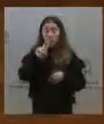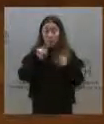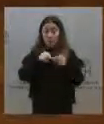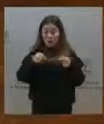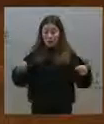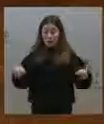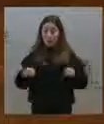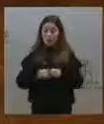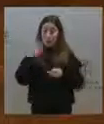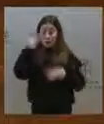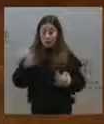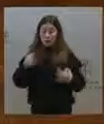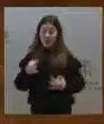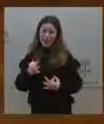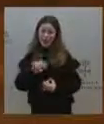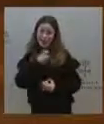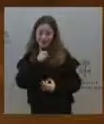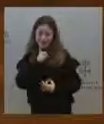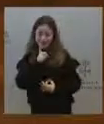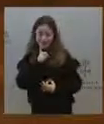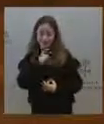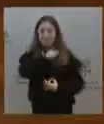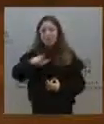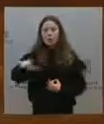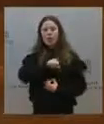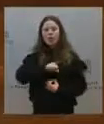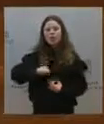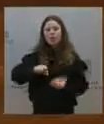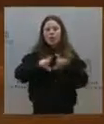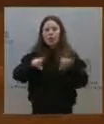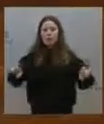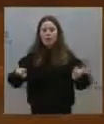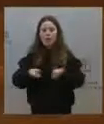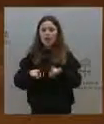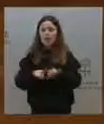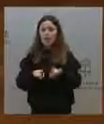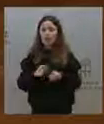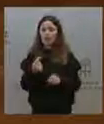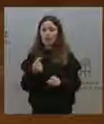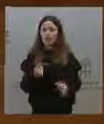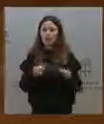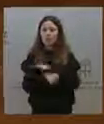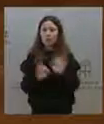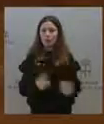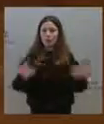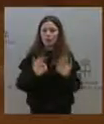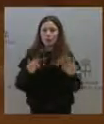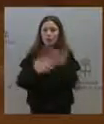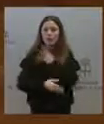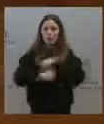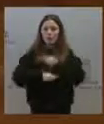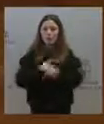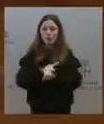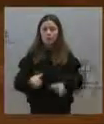autónomos y empresarios se han quedado atrás y estos fondos están sin ejecutar. No sabemos si alguien va a asumir responsabilidades en el Gobierno. Eso era parte también de los